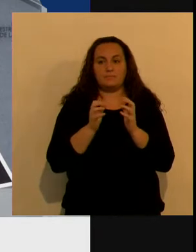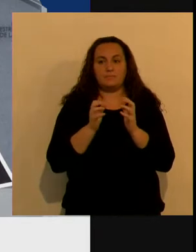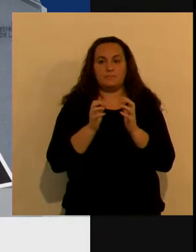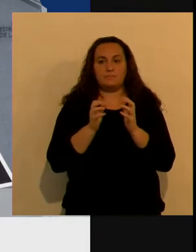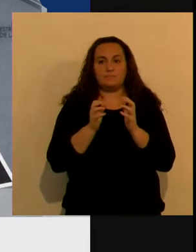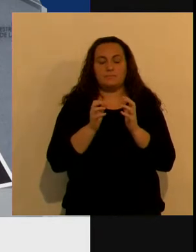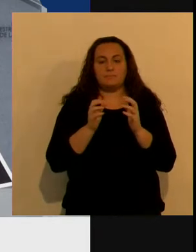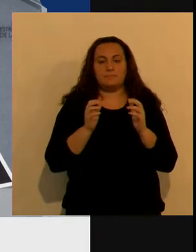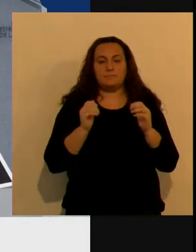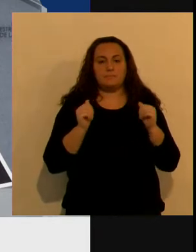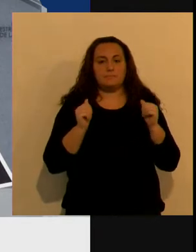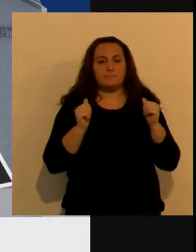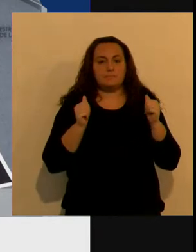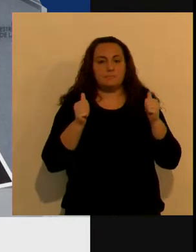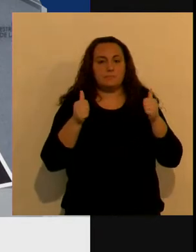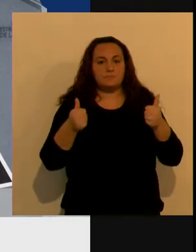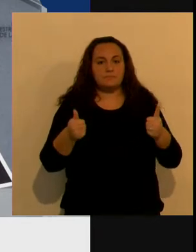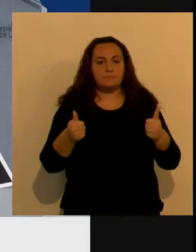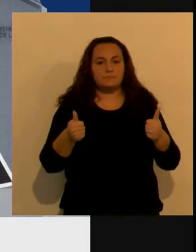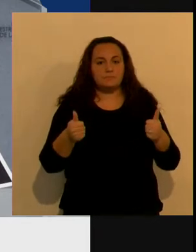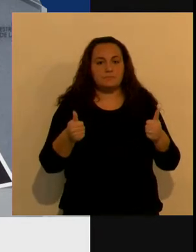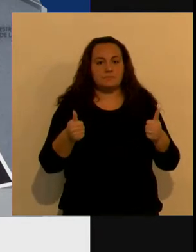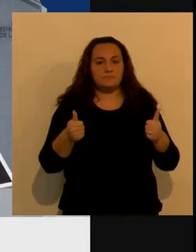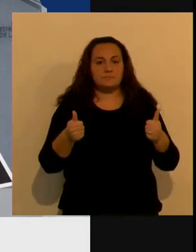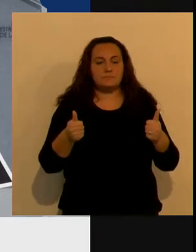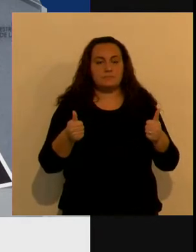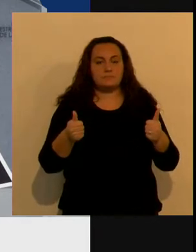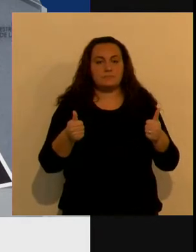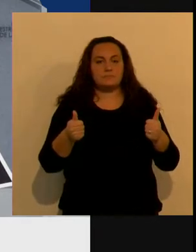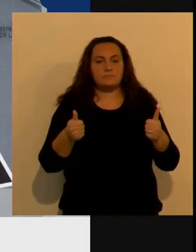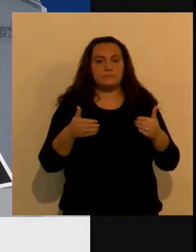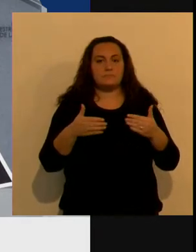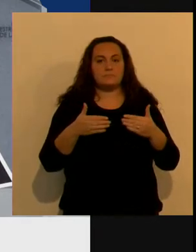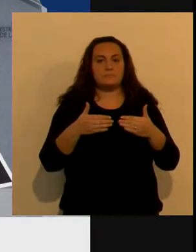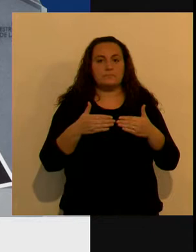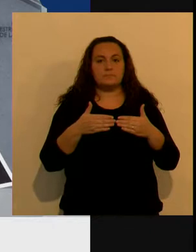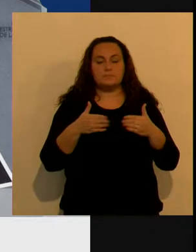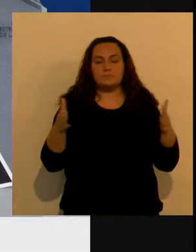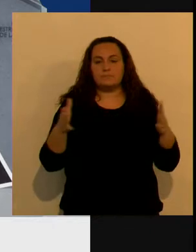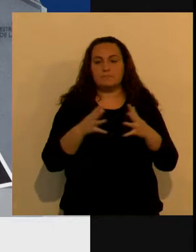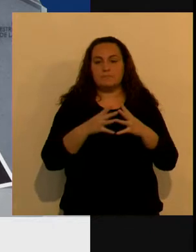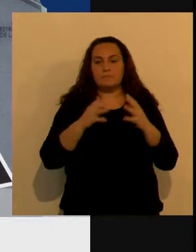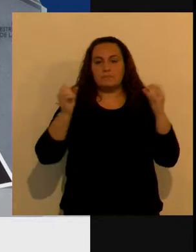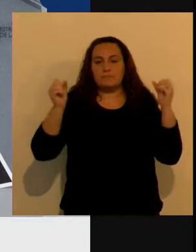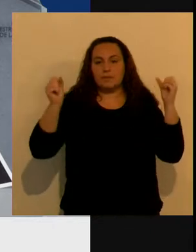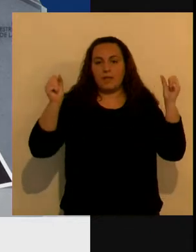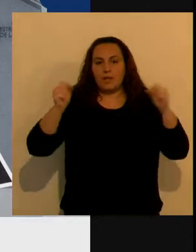Procedo a dar lectura al acuerdo plenario del Cabildo Insular de la Palma